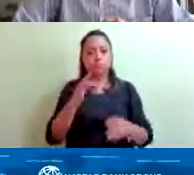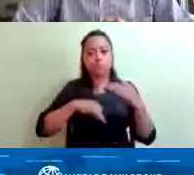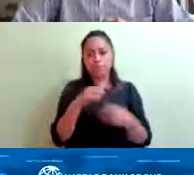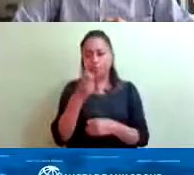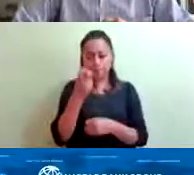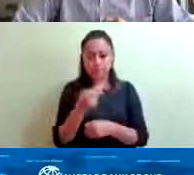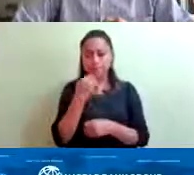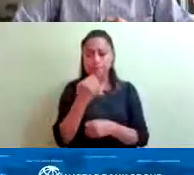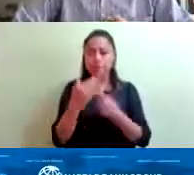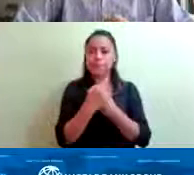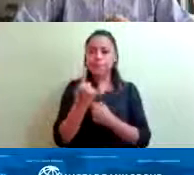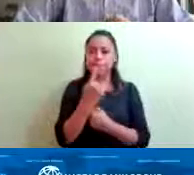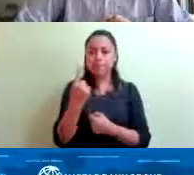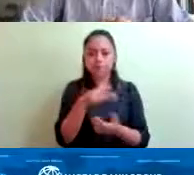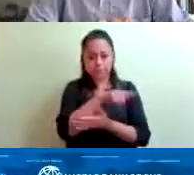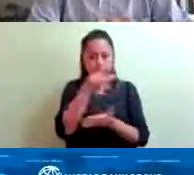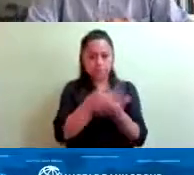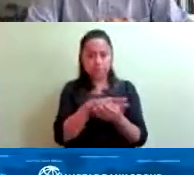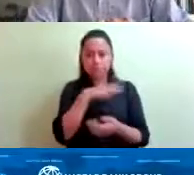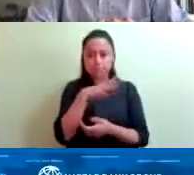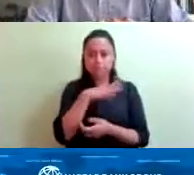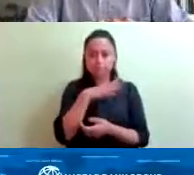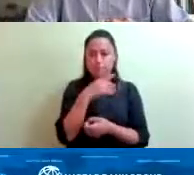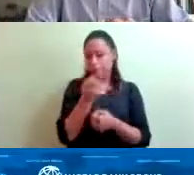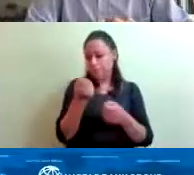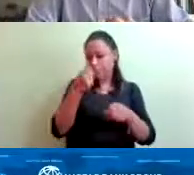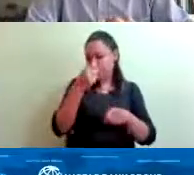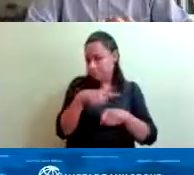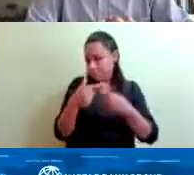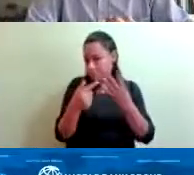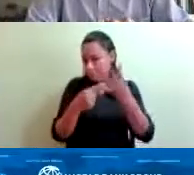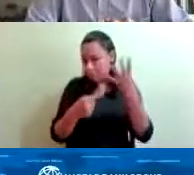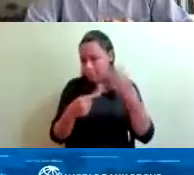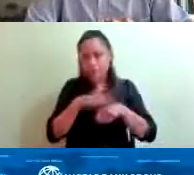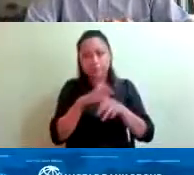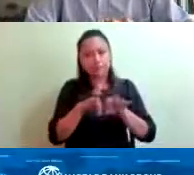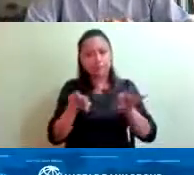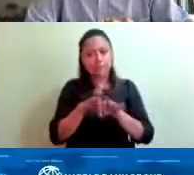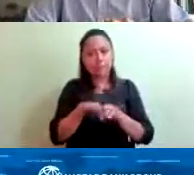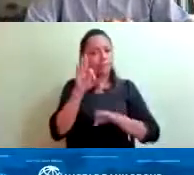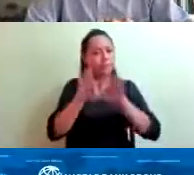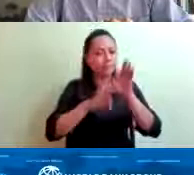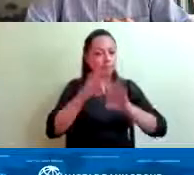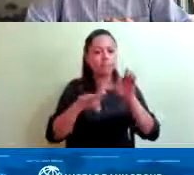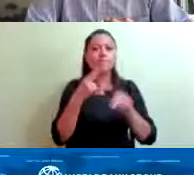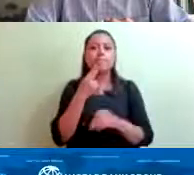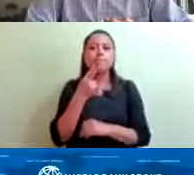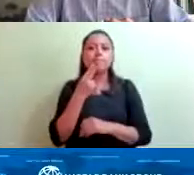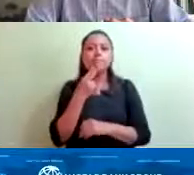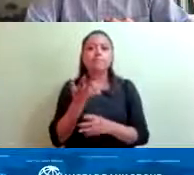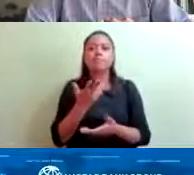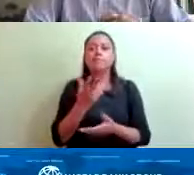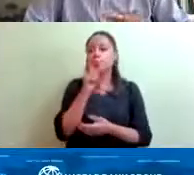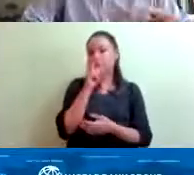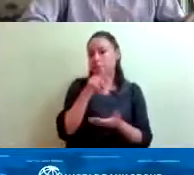que la propia ley contempla un elemento de poner mayor énfasis en el tratamiento y reuso de las aguas residuales y